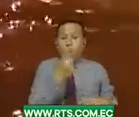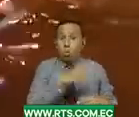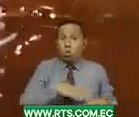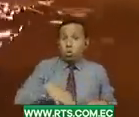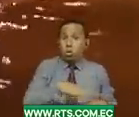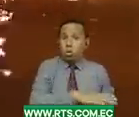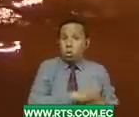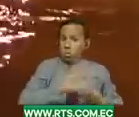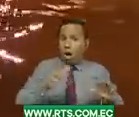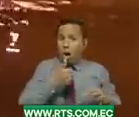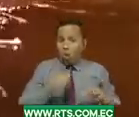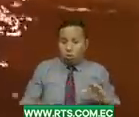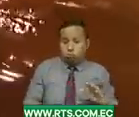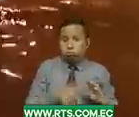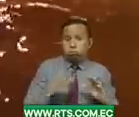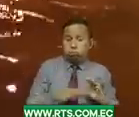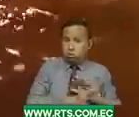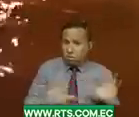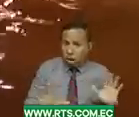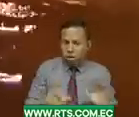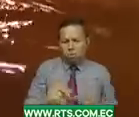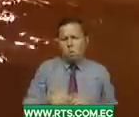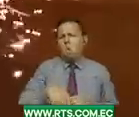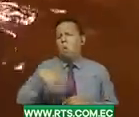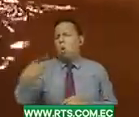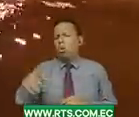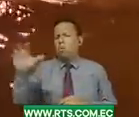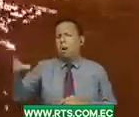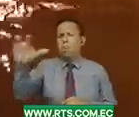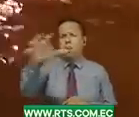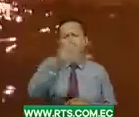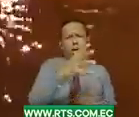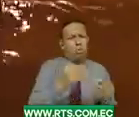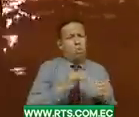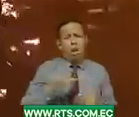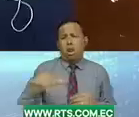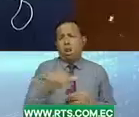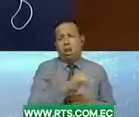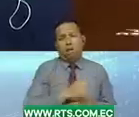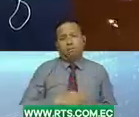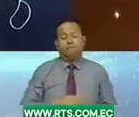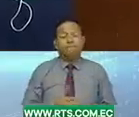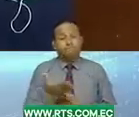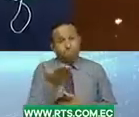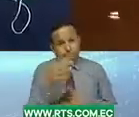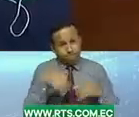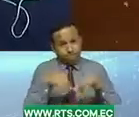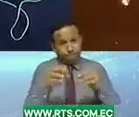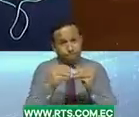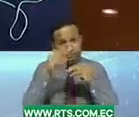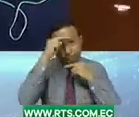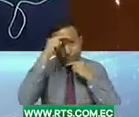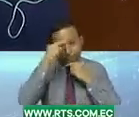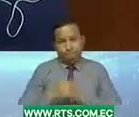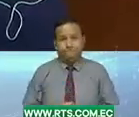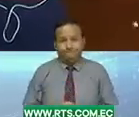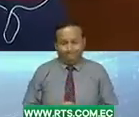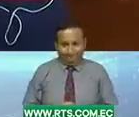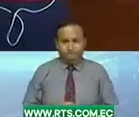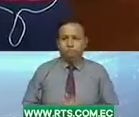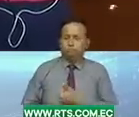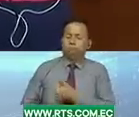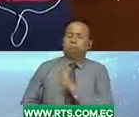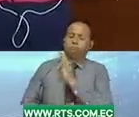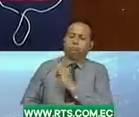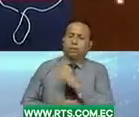todavía con agua, está inundado. Hay otros sectores que están en las mismas condiciones. Analí, tú continúas con más noticias. Perfecto, Maite, más de 30